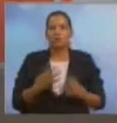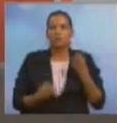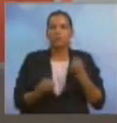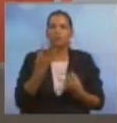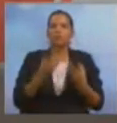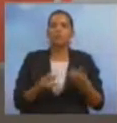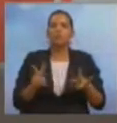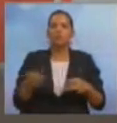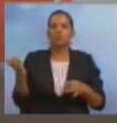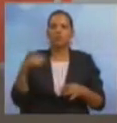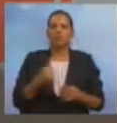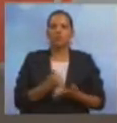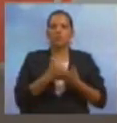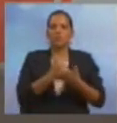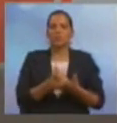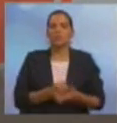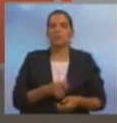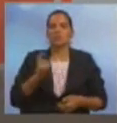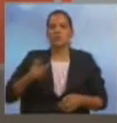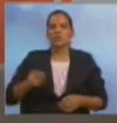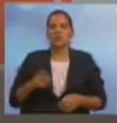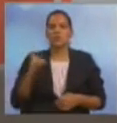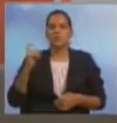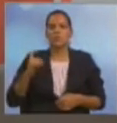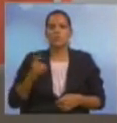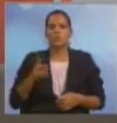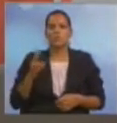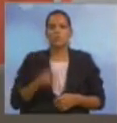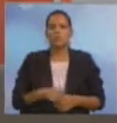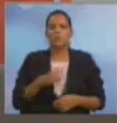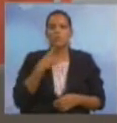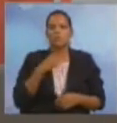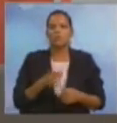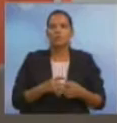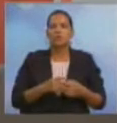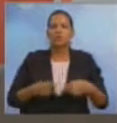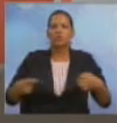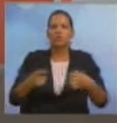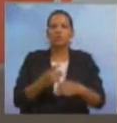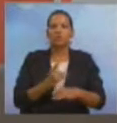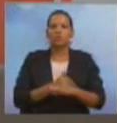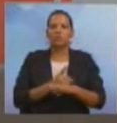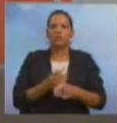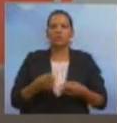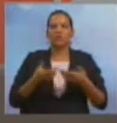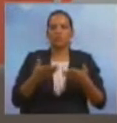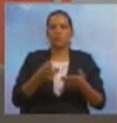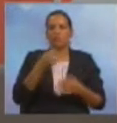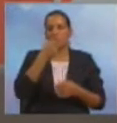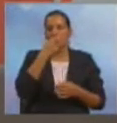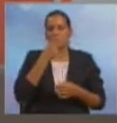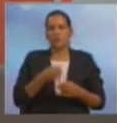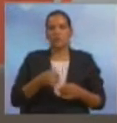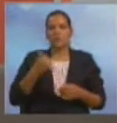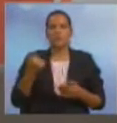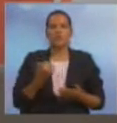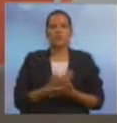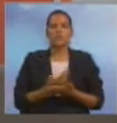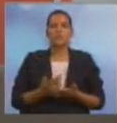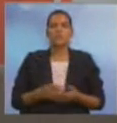Petroecuador llegó también con ayuda para damnificados este invierno. Mediante una brigada médica se entregó medicinas y otros insumos